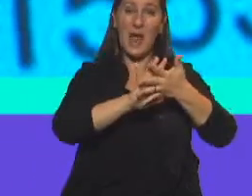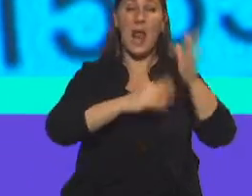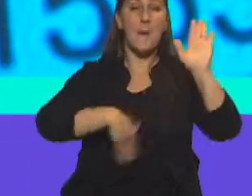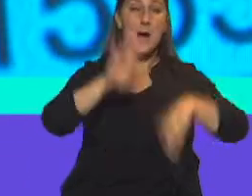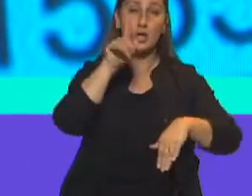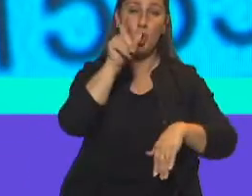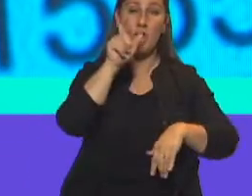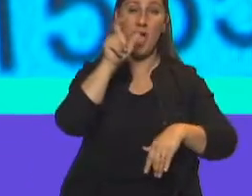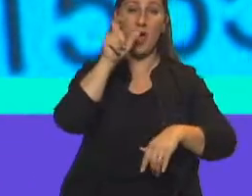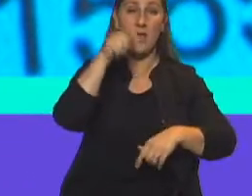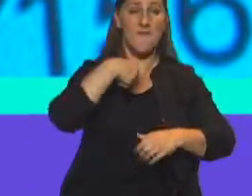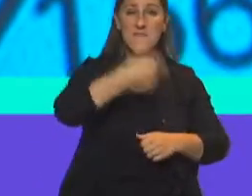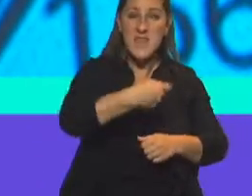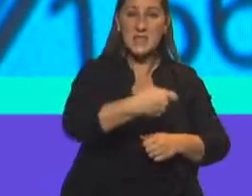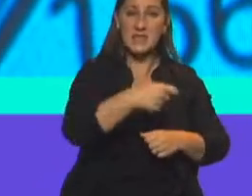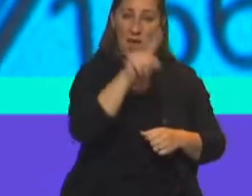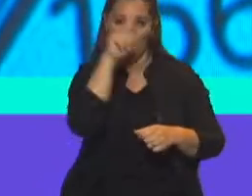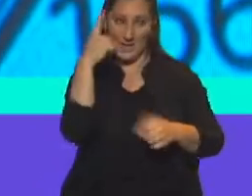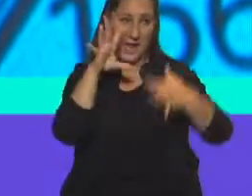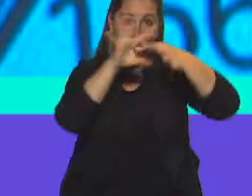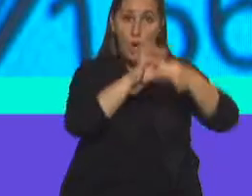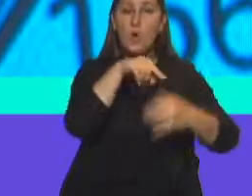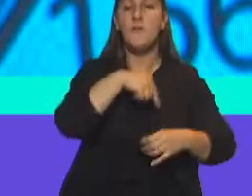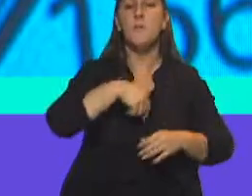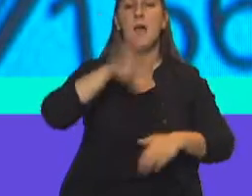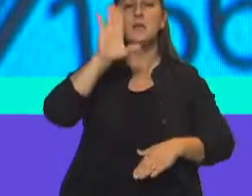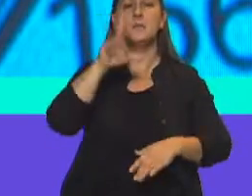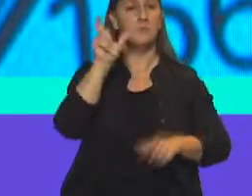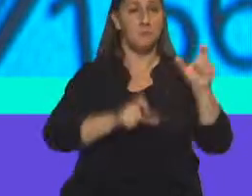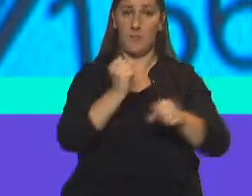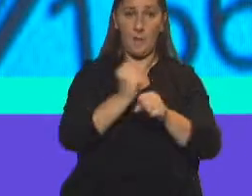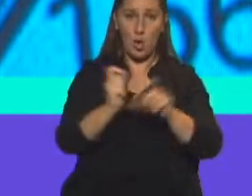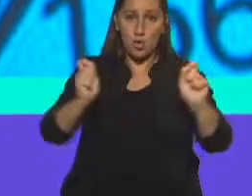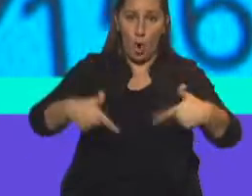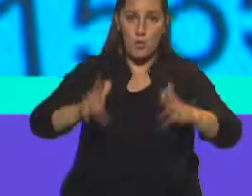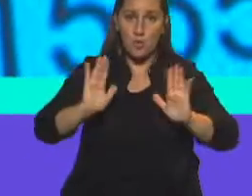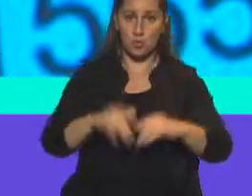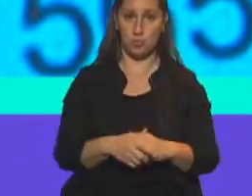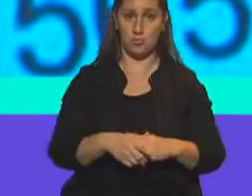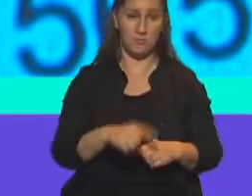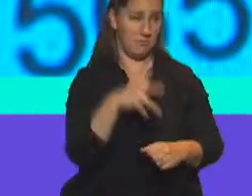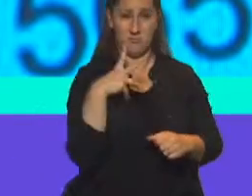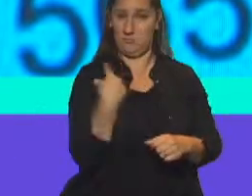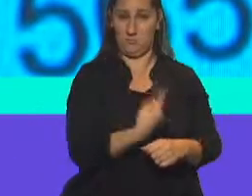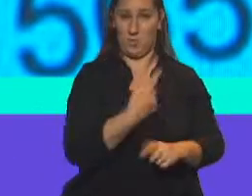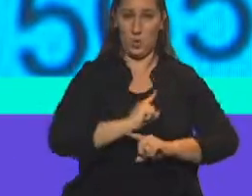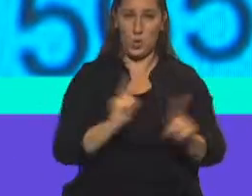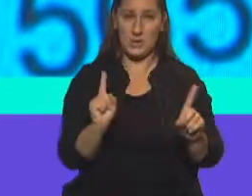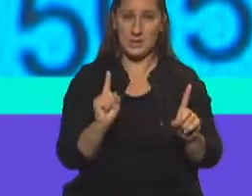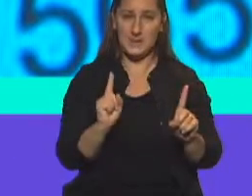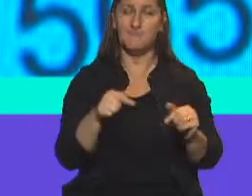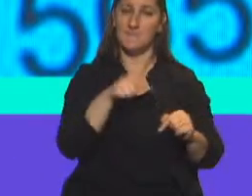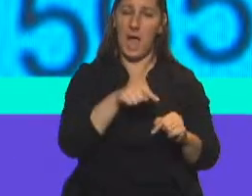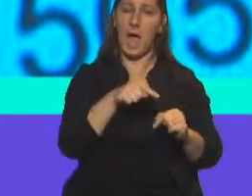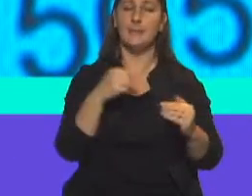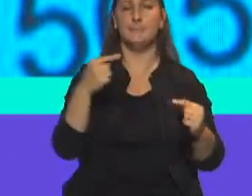mayoría de los que financiamos el Estado somos los que trabajamos, no los que más tienen. Entonces ahí tenemos una